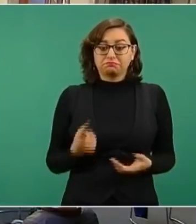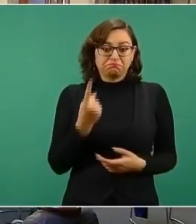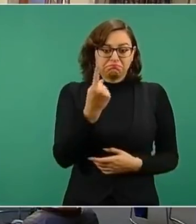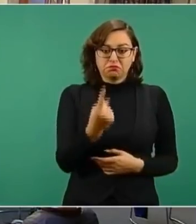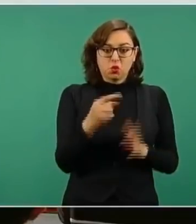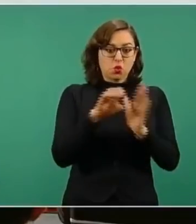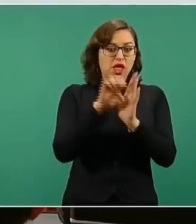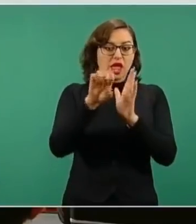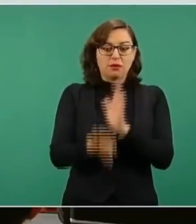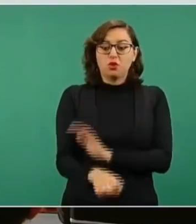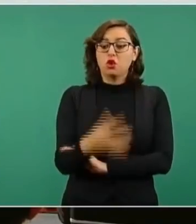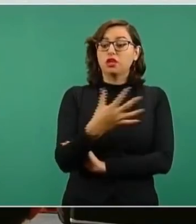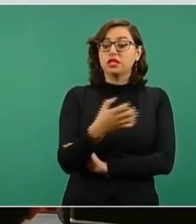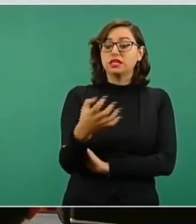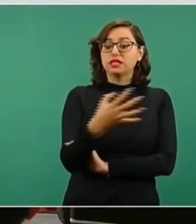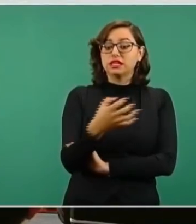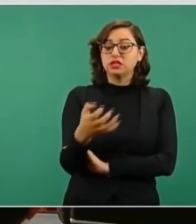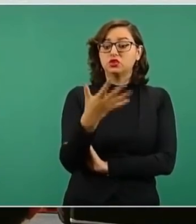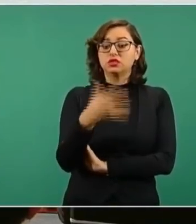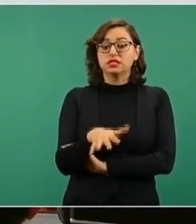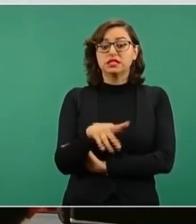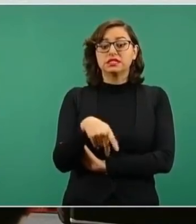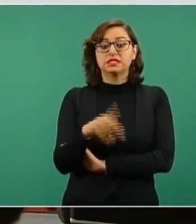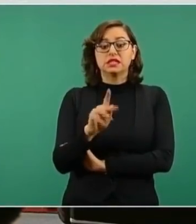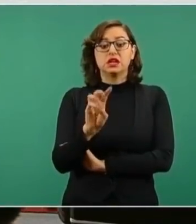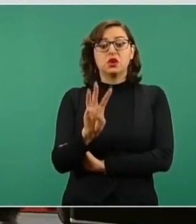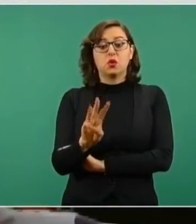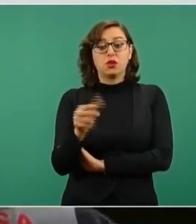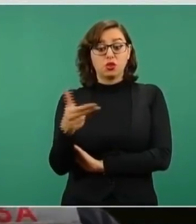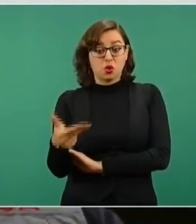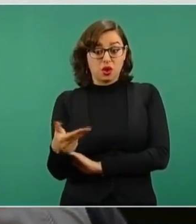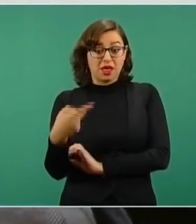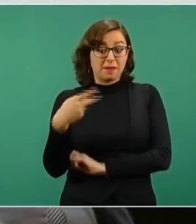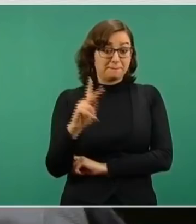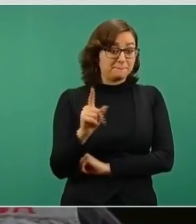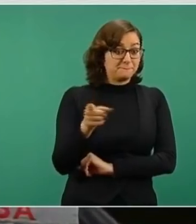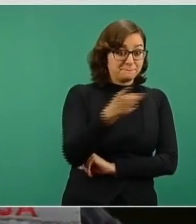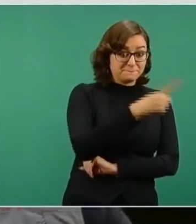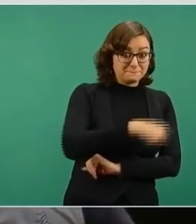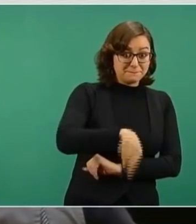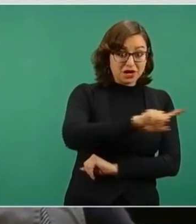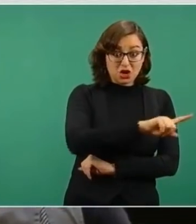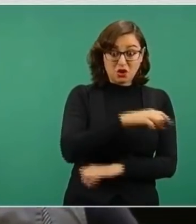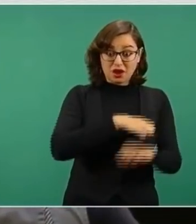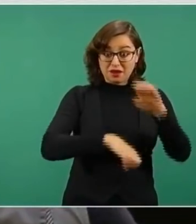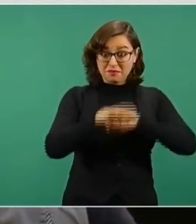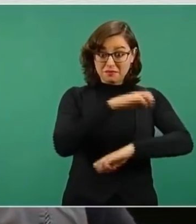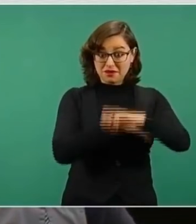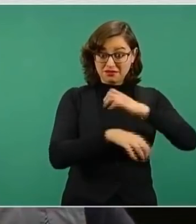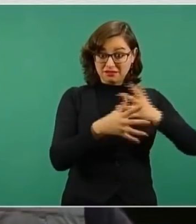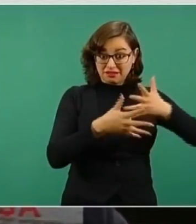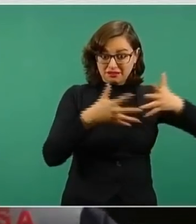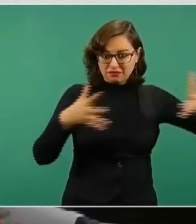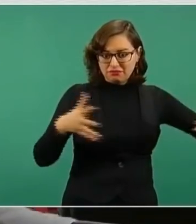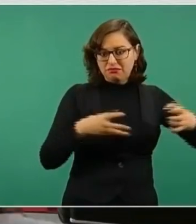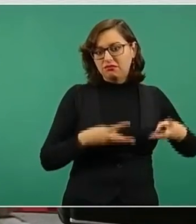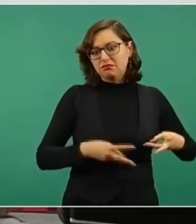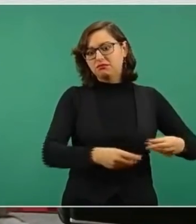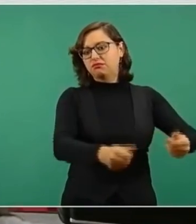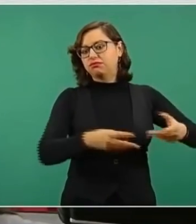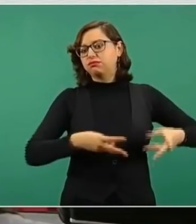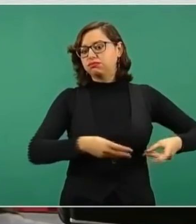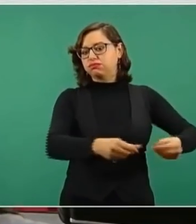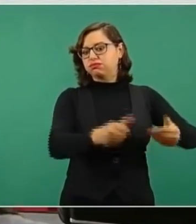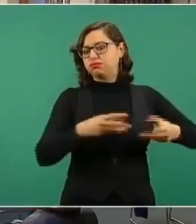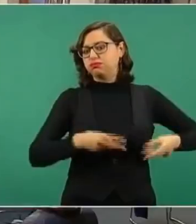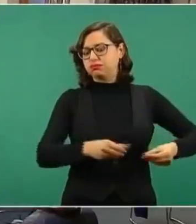ejemplo, pero por la energía que ellos consumen, pues obviamente son miles de millones de pesos los montos de los subsidios. Le damos